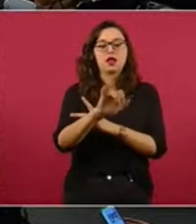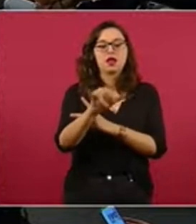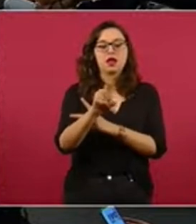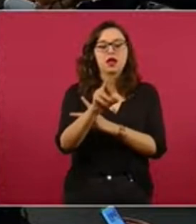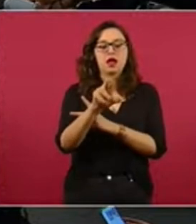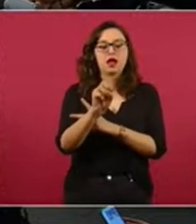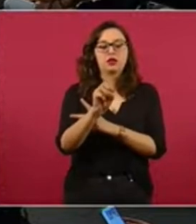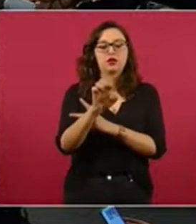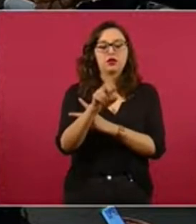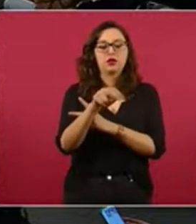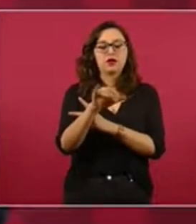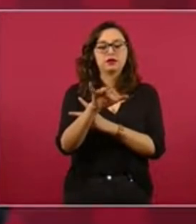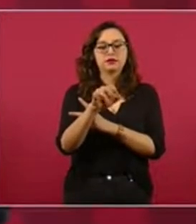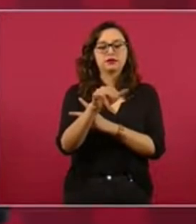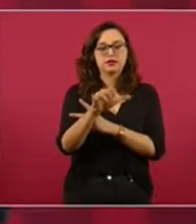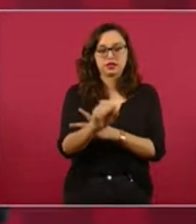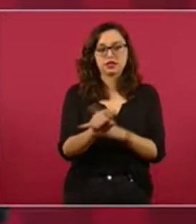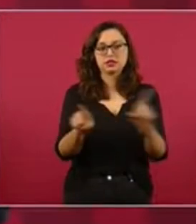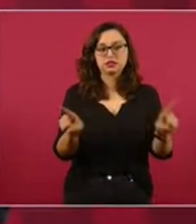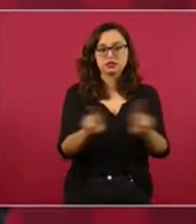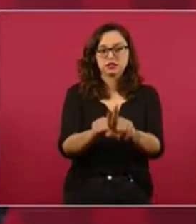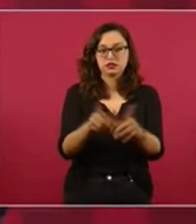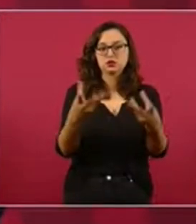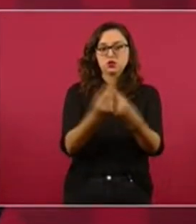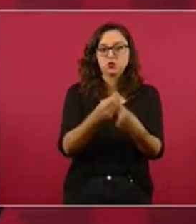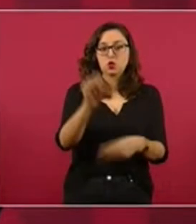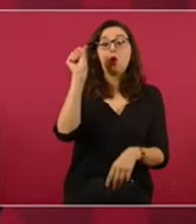de hoy platique contigo,